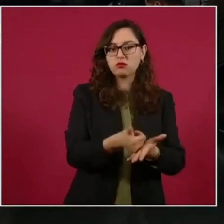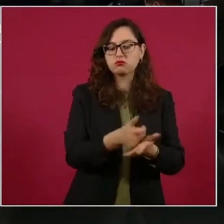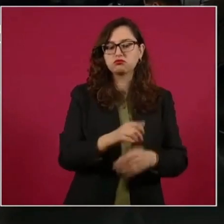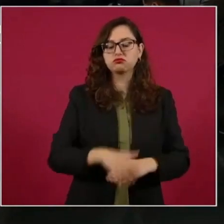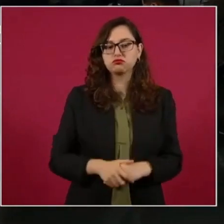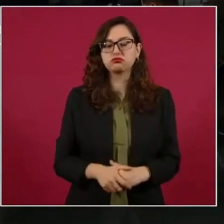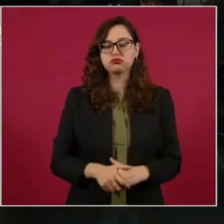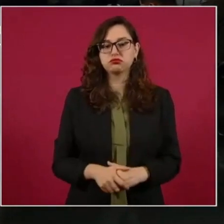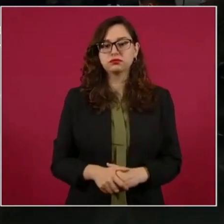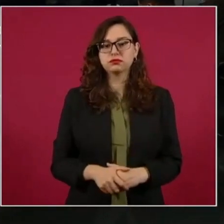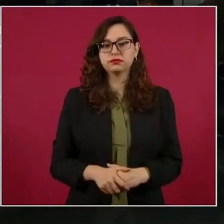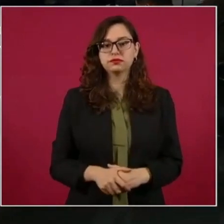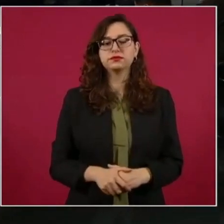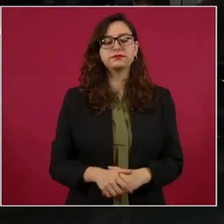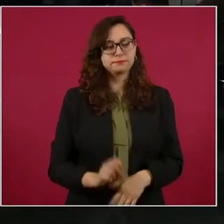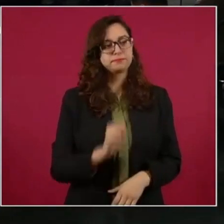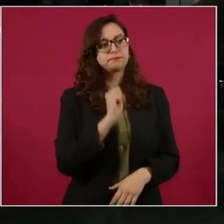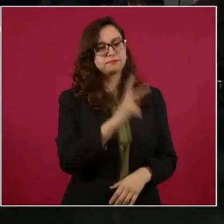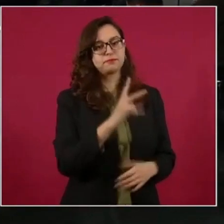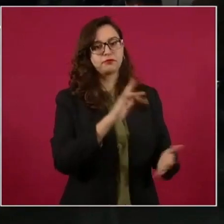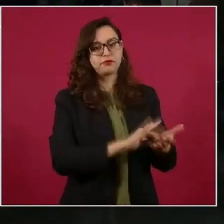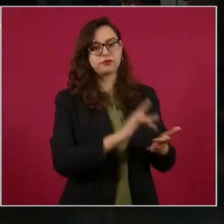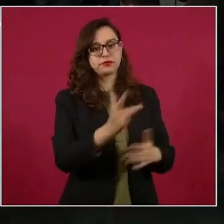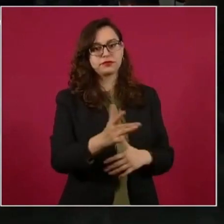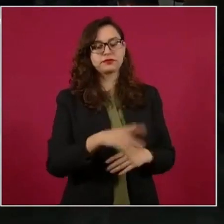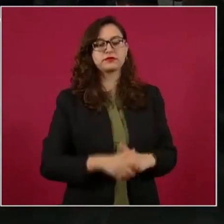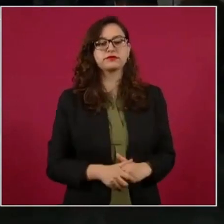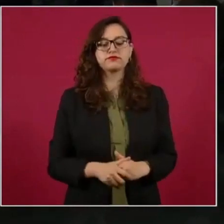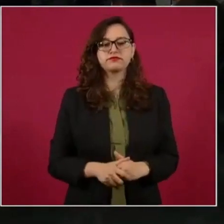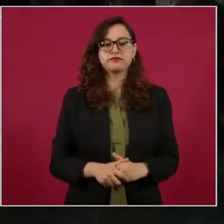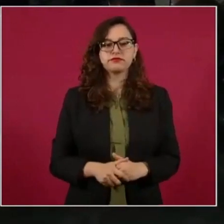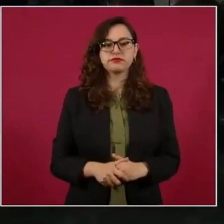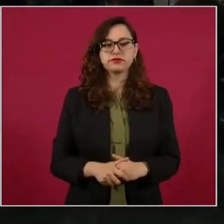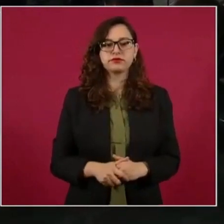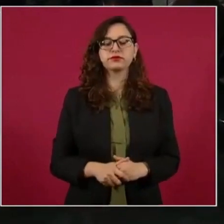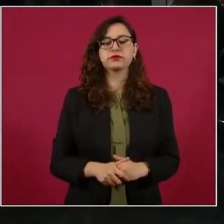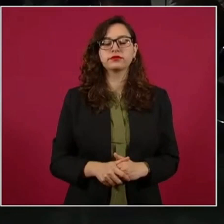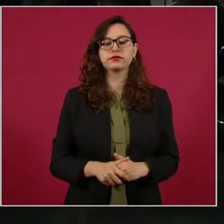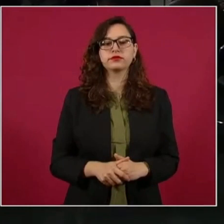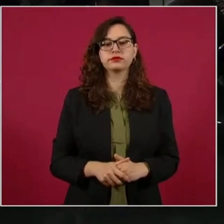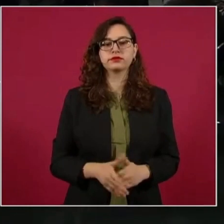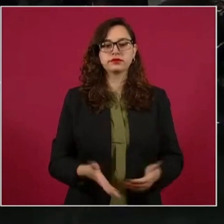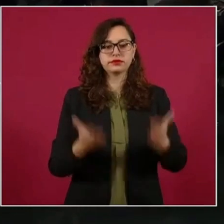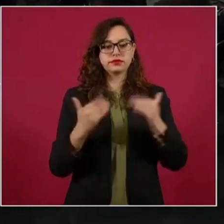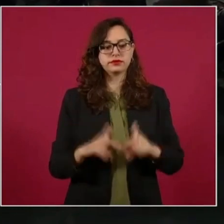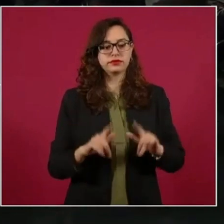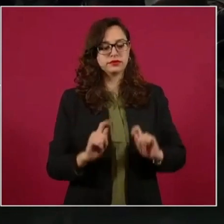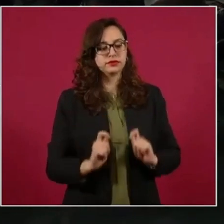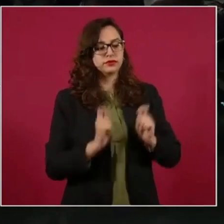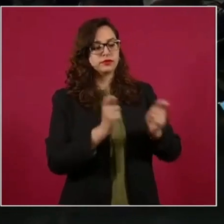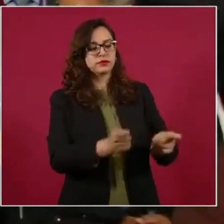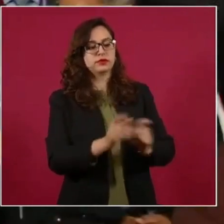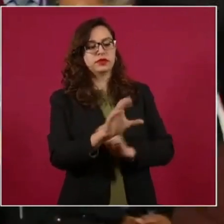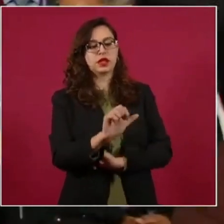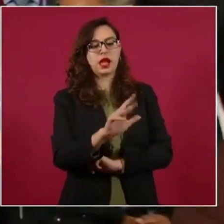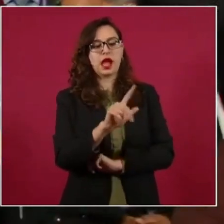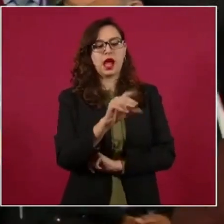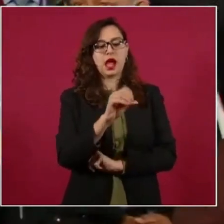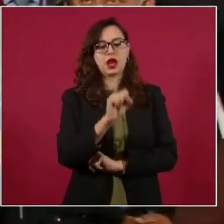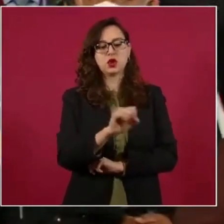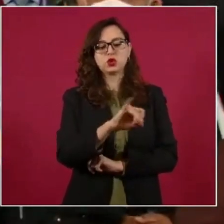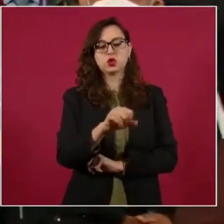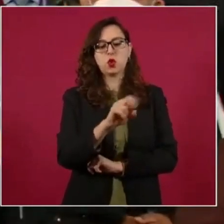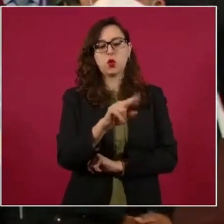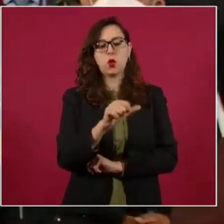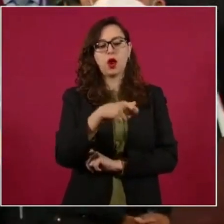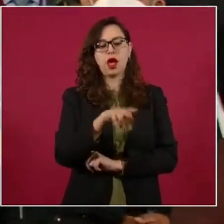alternativa. Ok, gracias, señor presidente. Y ahorita que ya usted asignó a Carlos Joaquín como embajador de México en Canadá,